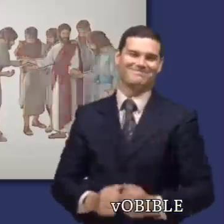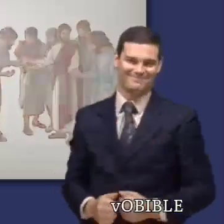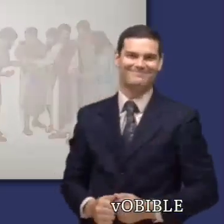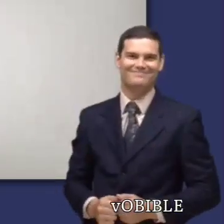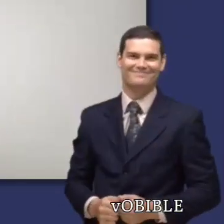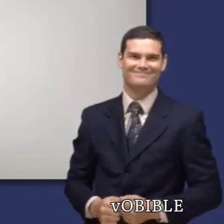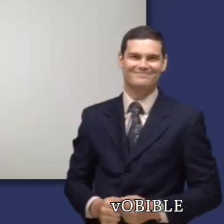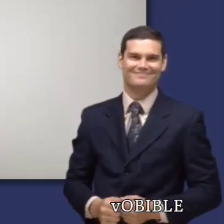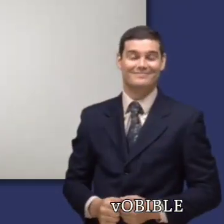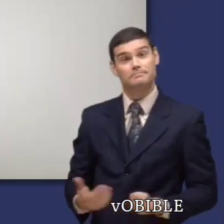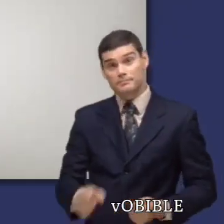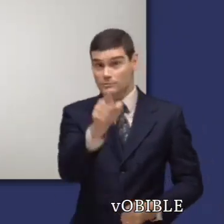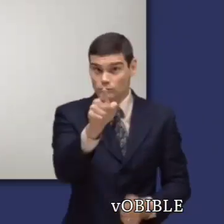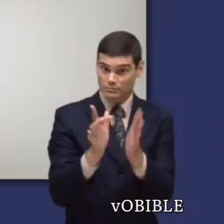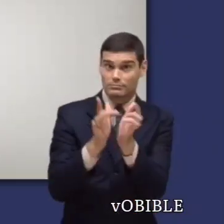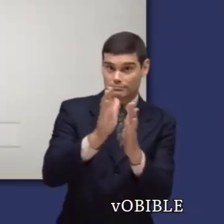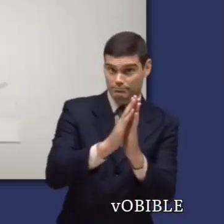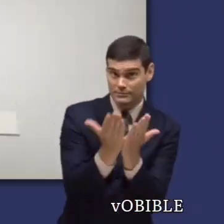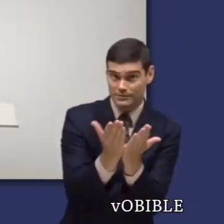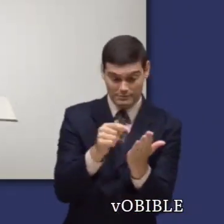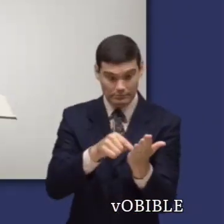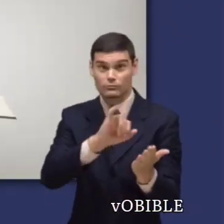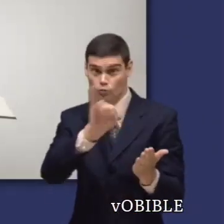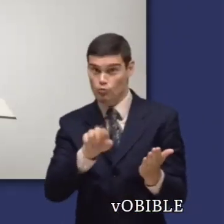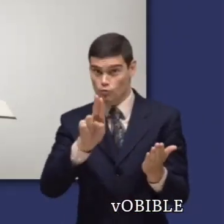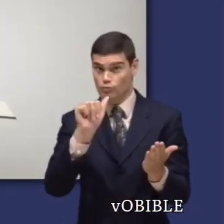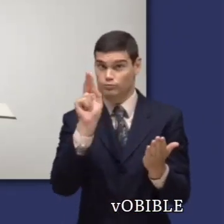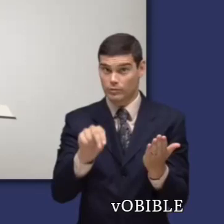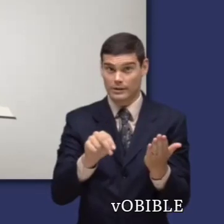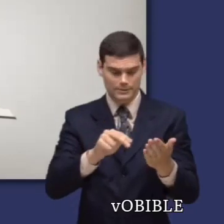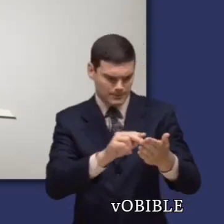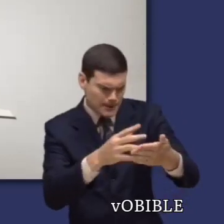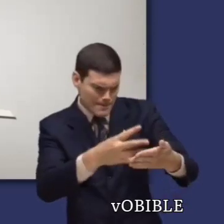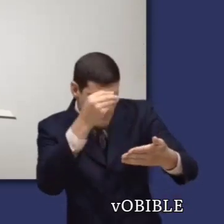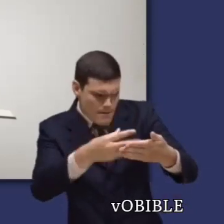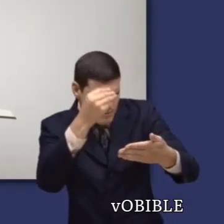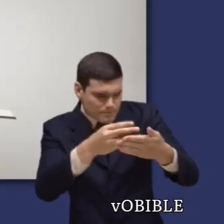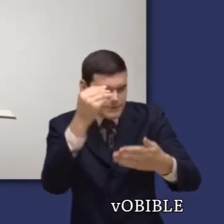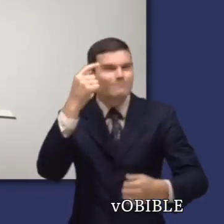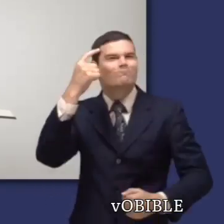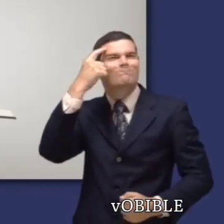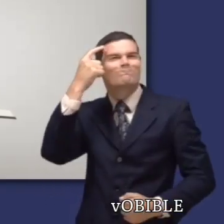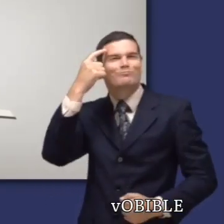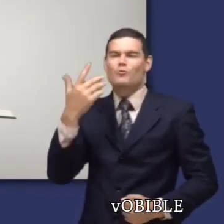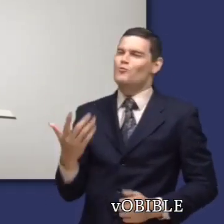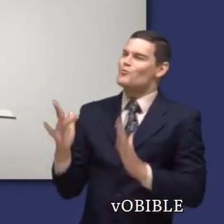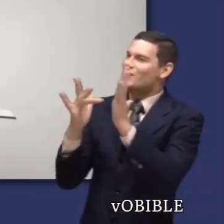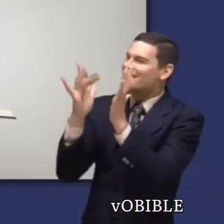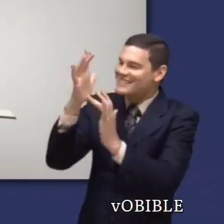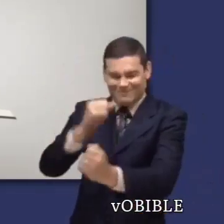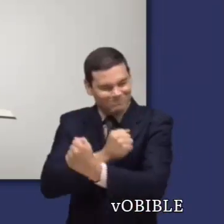Al leer el Evangelio de Juan, Fíjese en el amor de Jesús por la